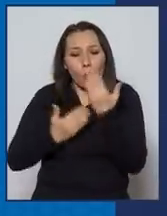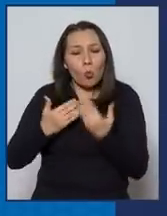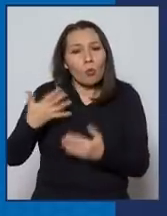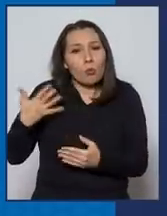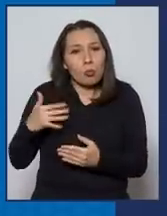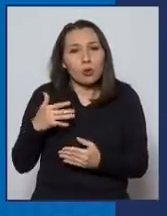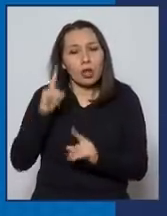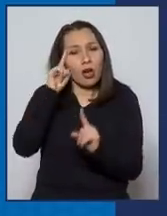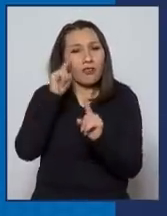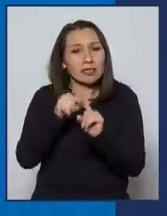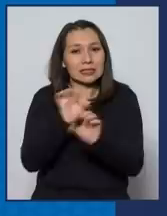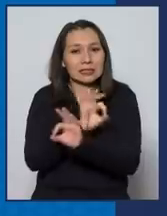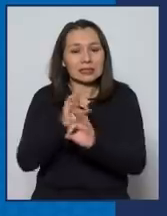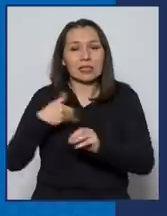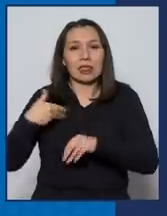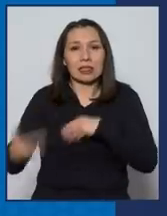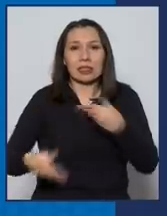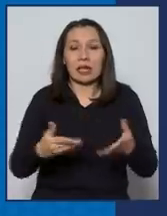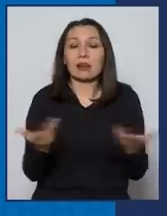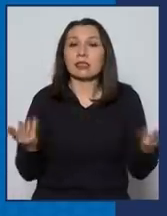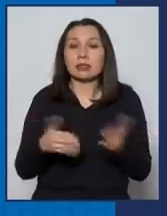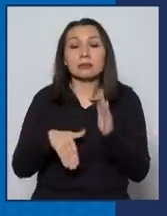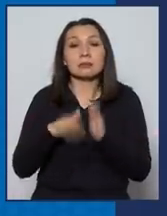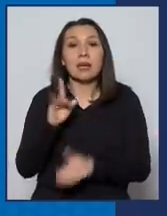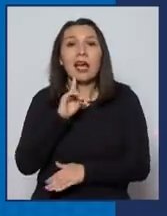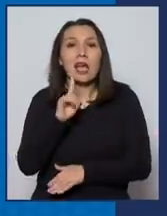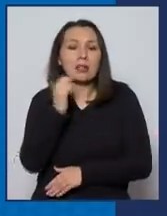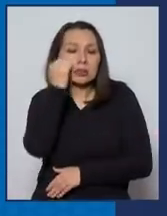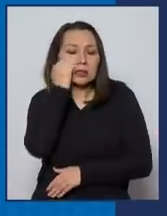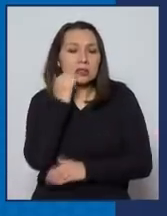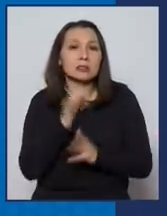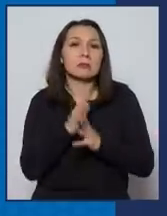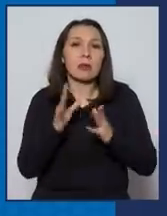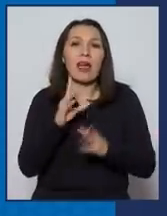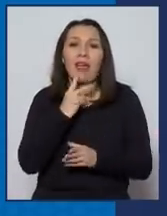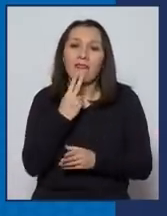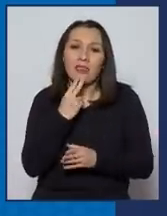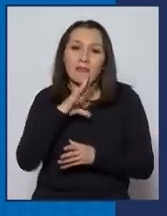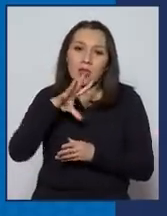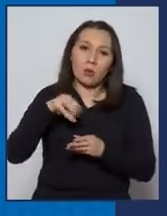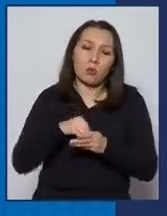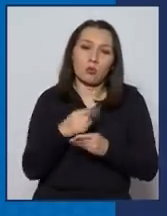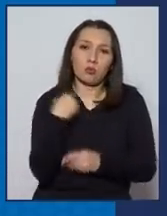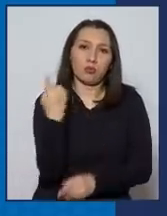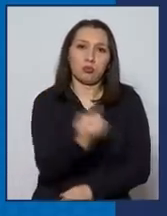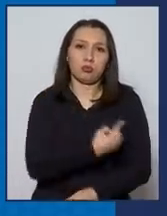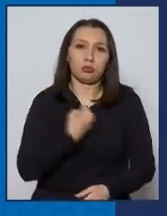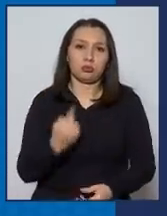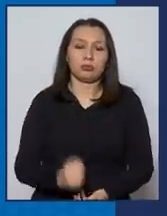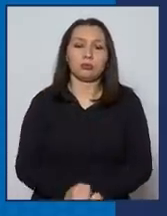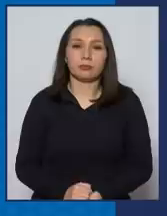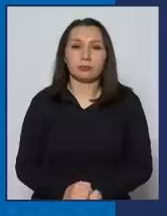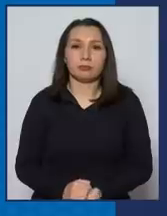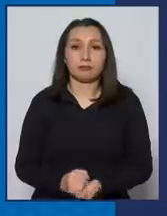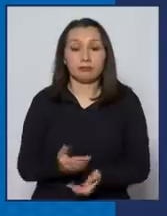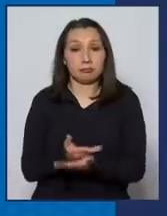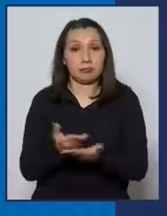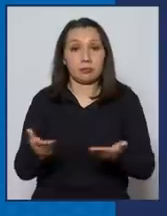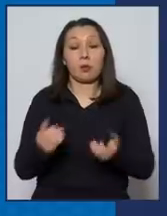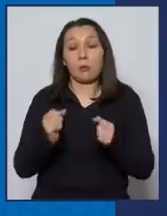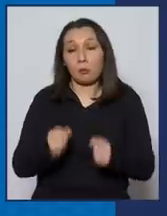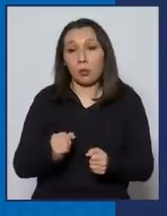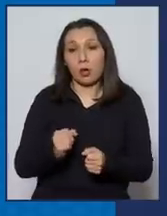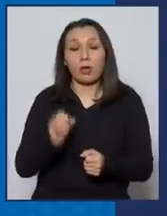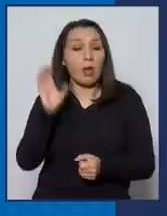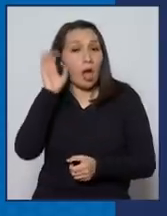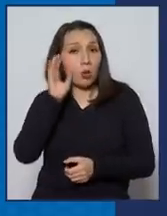objetivo de no contagiar, sobre todo a quienes más queremos, que son quienes viven con nosotros. Cedo la palabra para